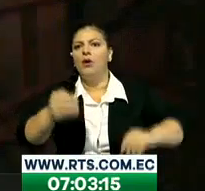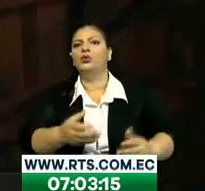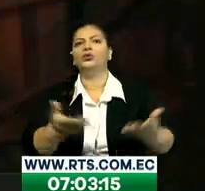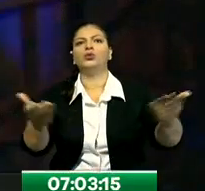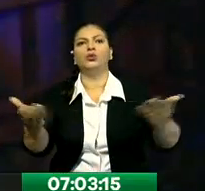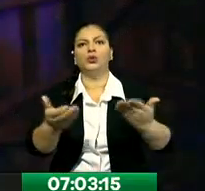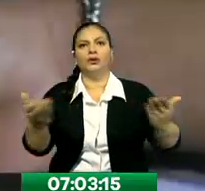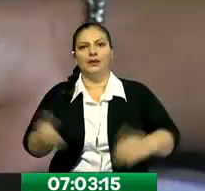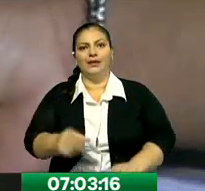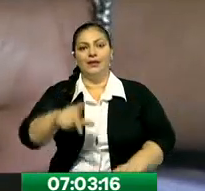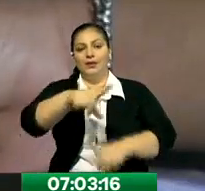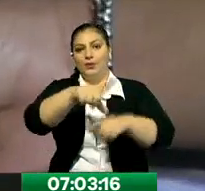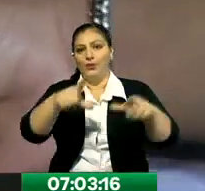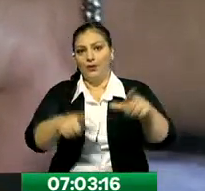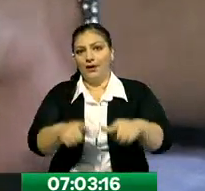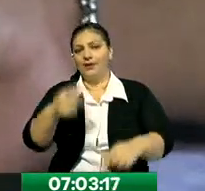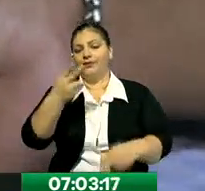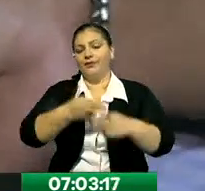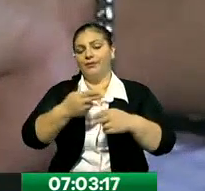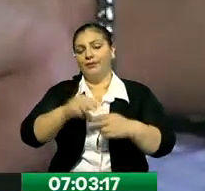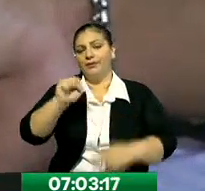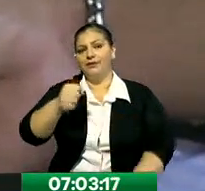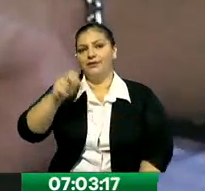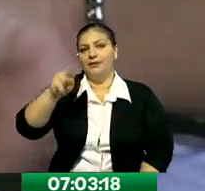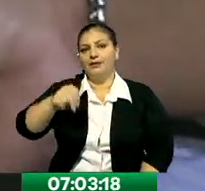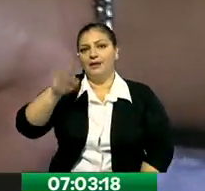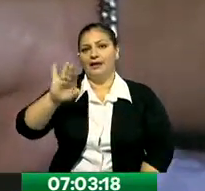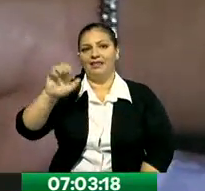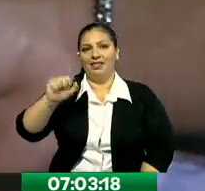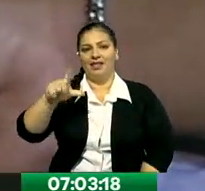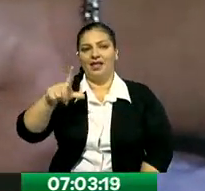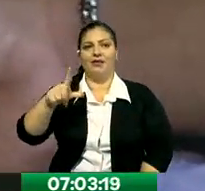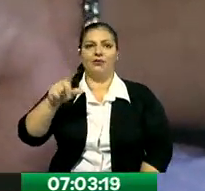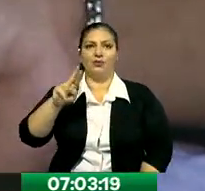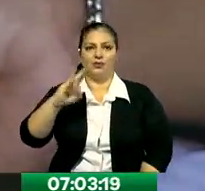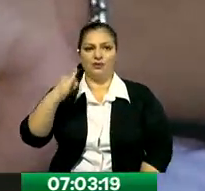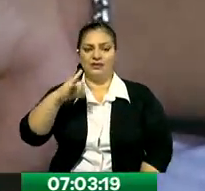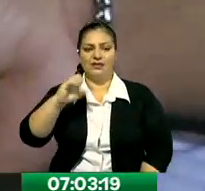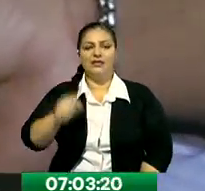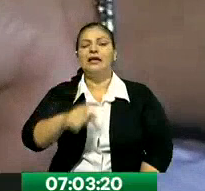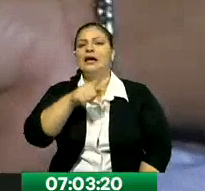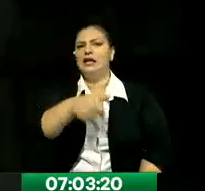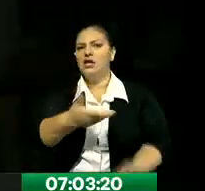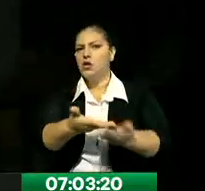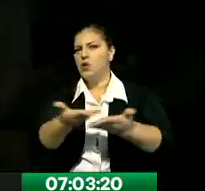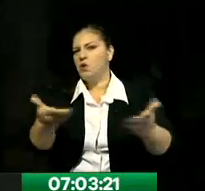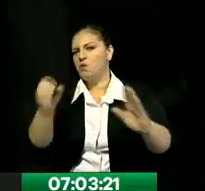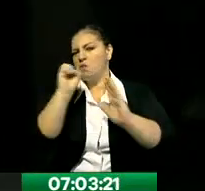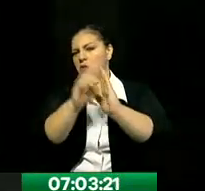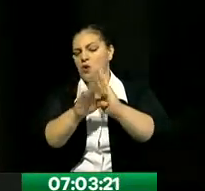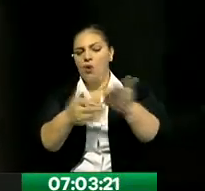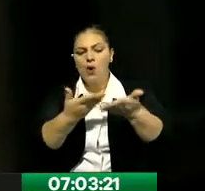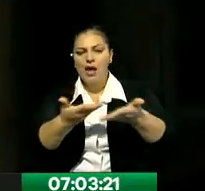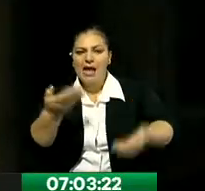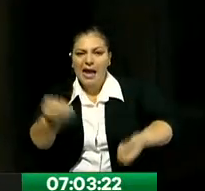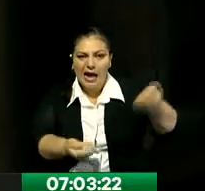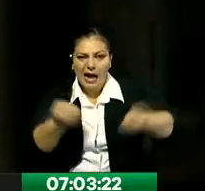santa lucia pues se logra la detención de varias personas las cuales todavía nos encontramos